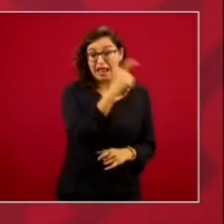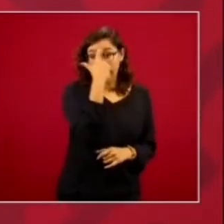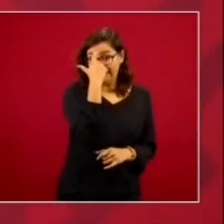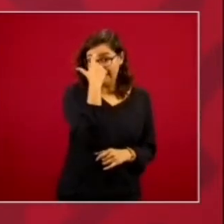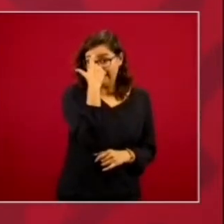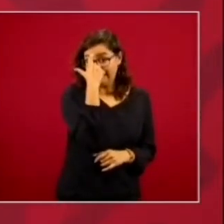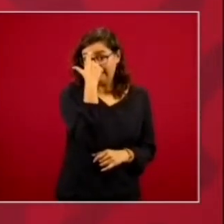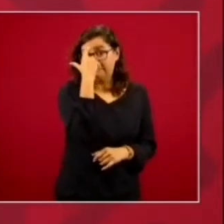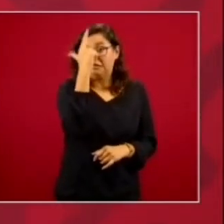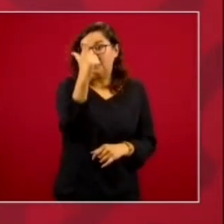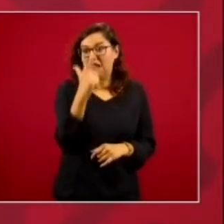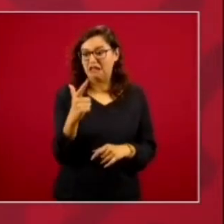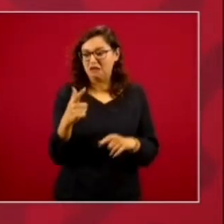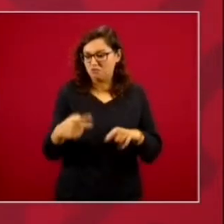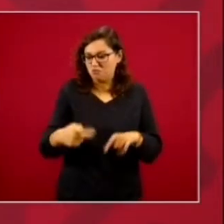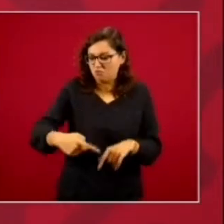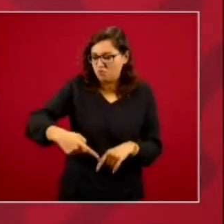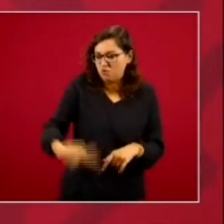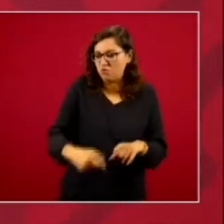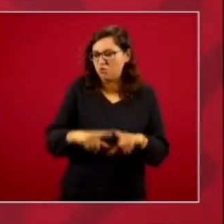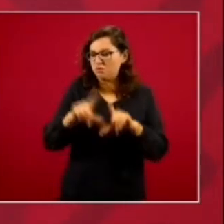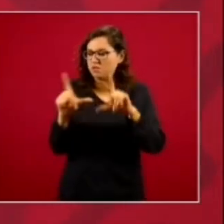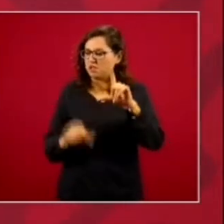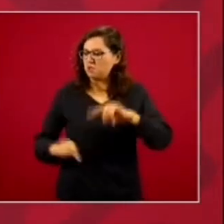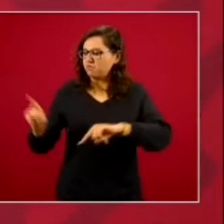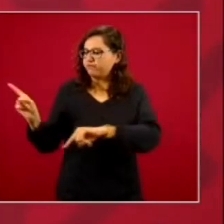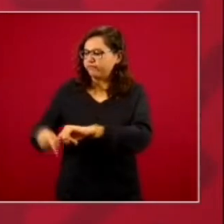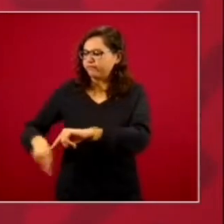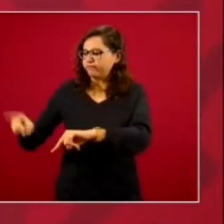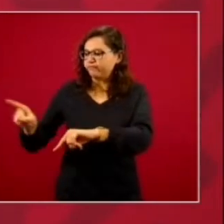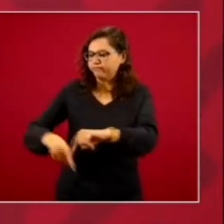la entrega de bienes nacionales,